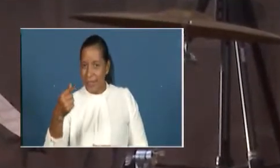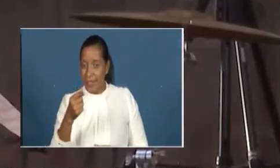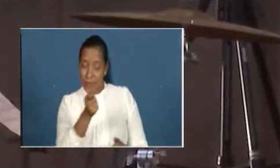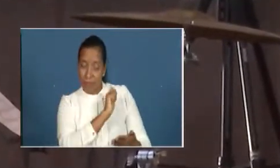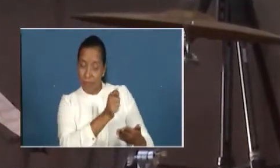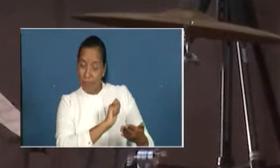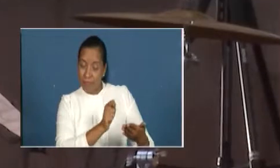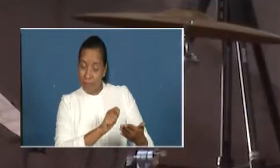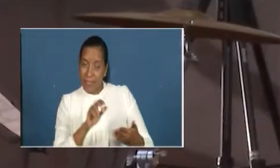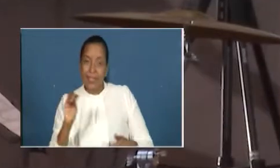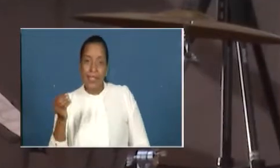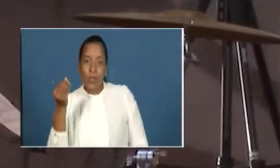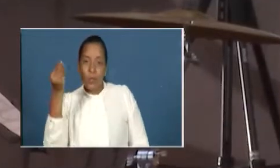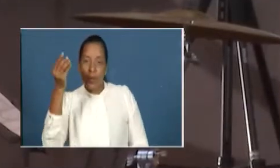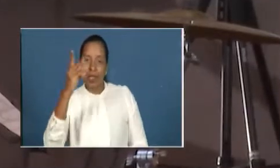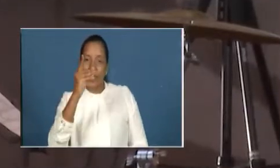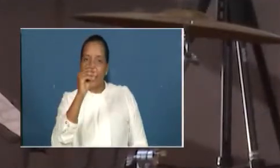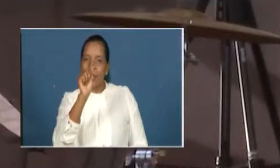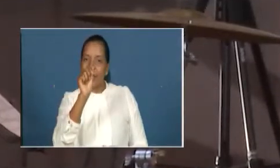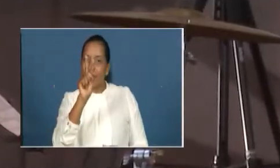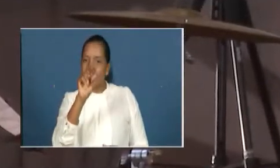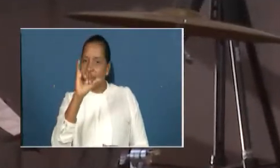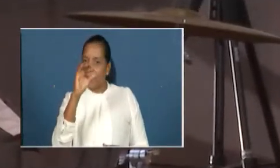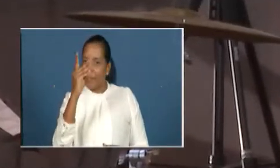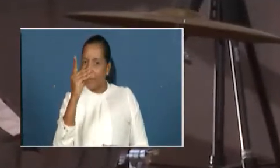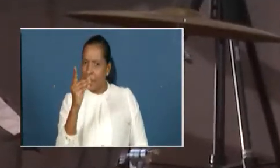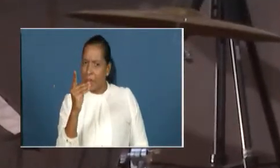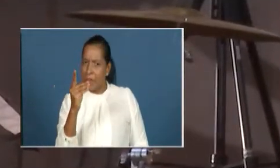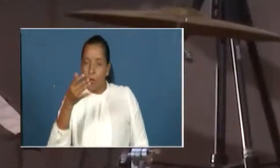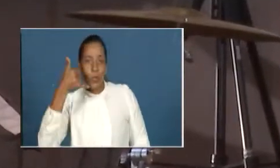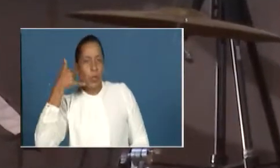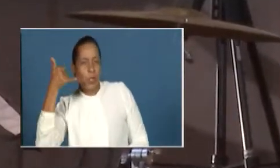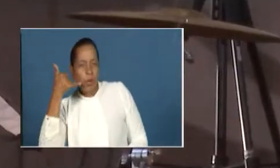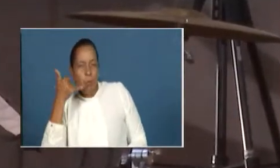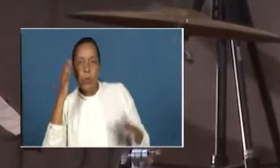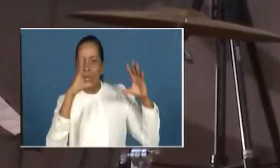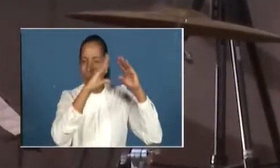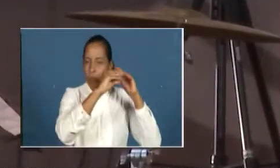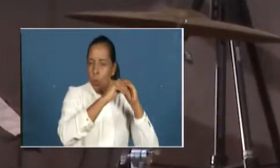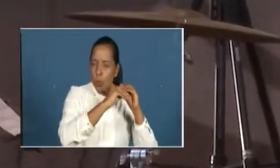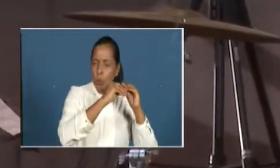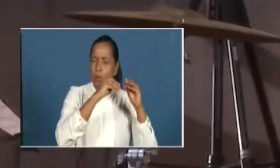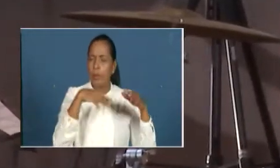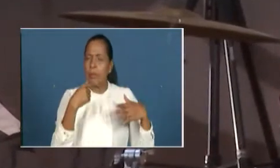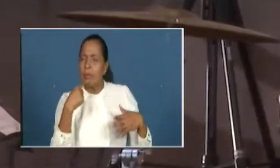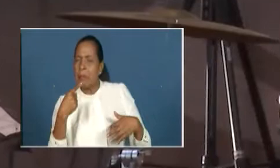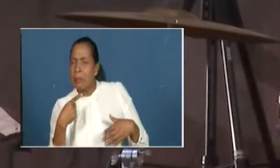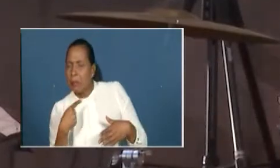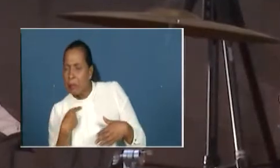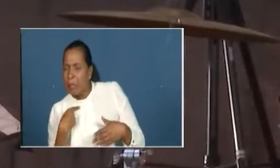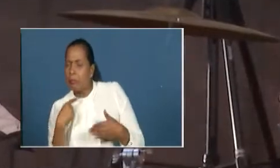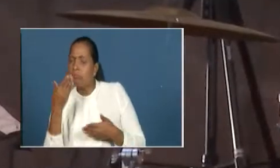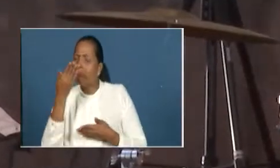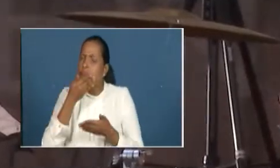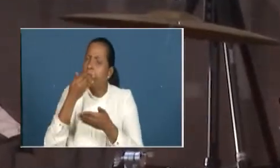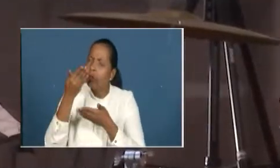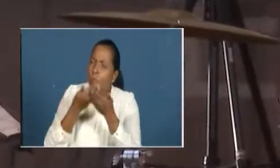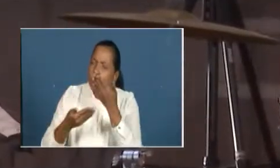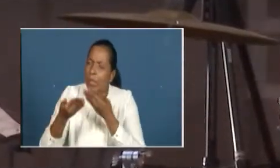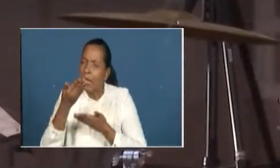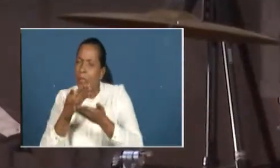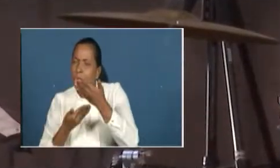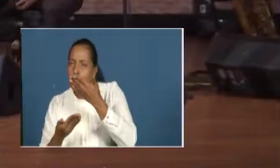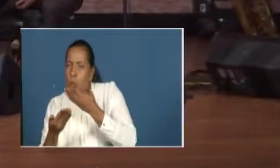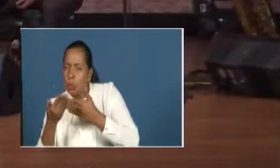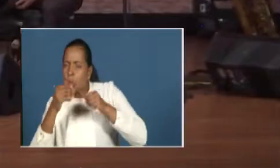Este chico, David, me llamó una noche y me decía: Lugo, tú no puedes dejar de